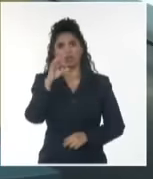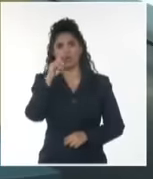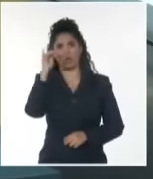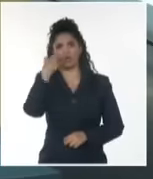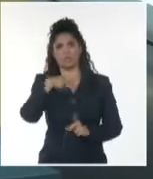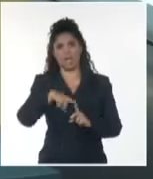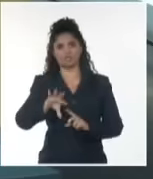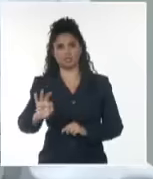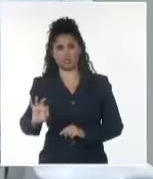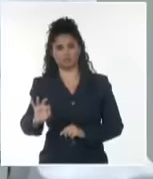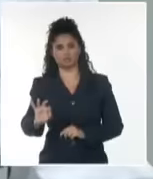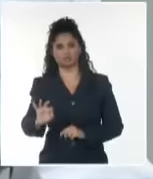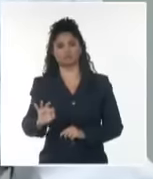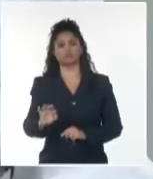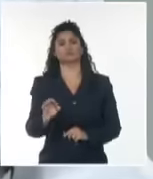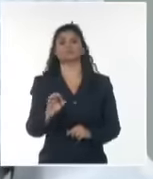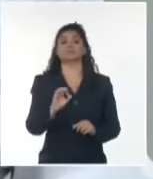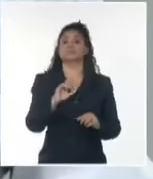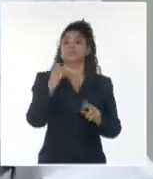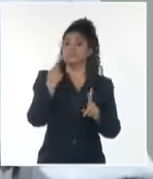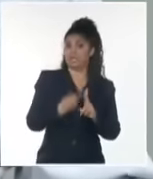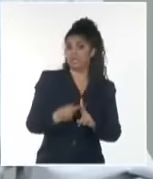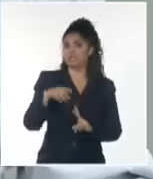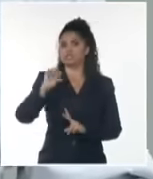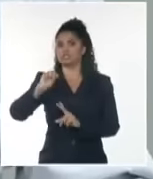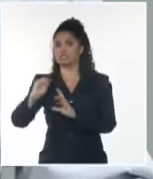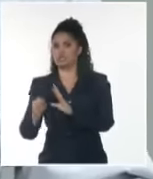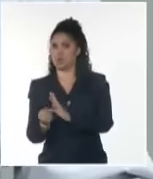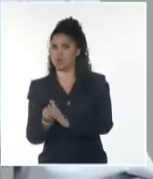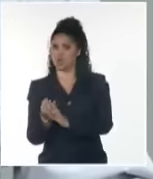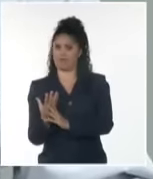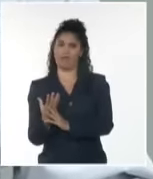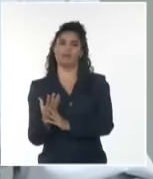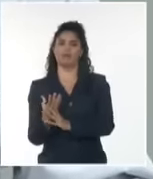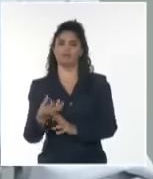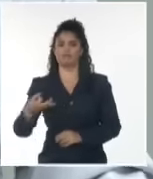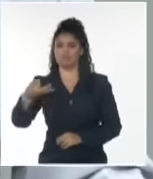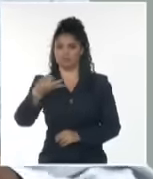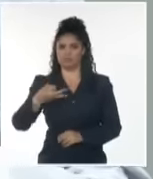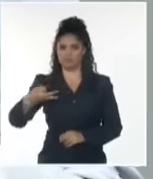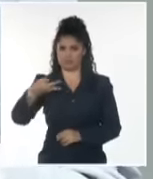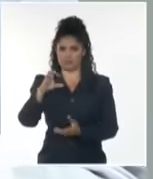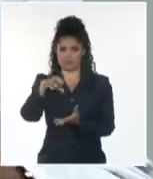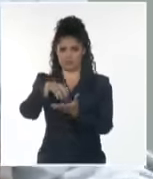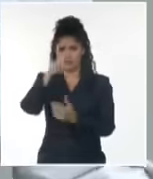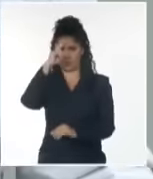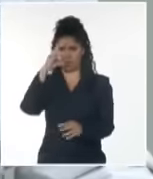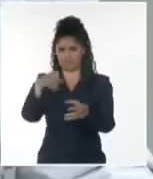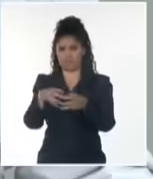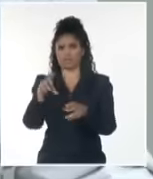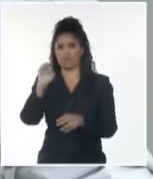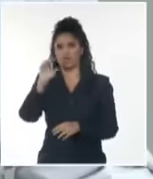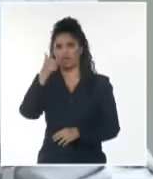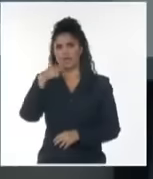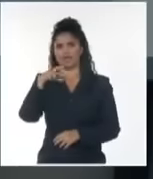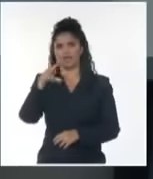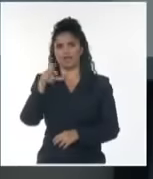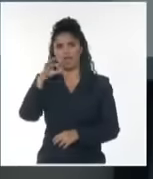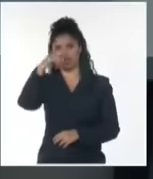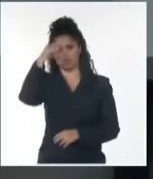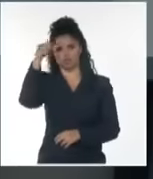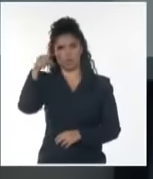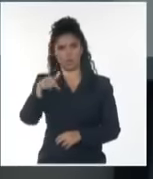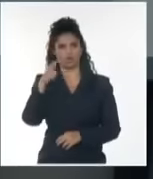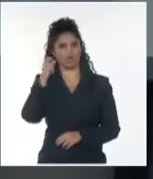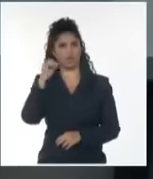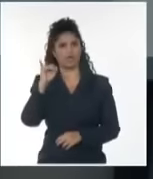aparece en Songo La Maya, en el policlínico Carlos J. Finlay. Es donde aparecen estos casos y ahí se han mantenido. Ahí ¿Se ha hecho alguna intervención sí,